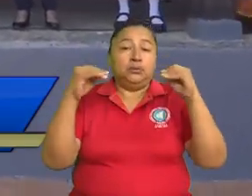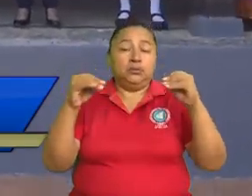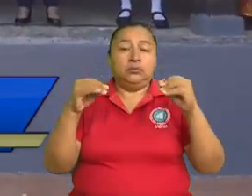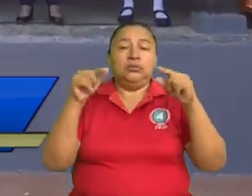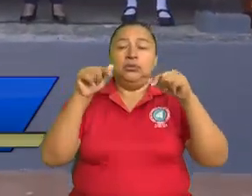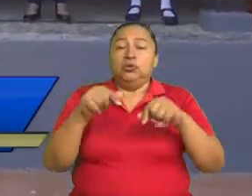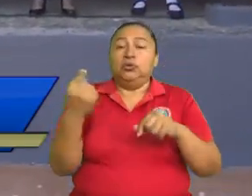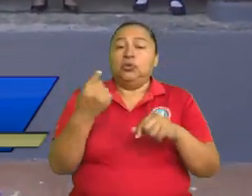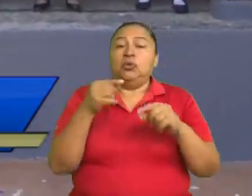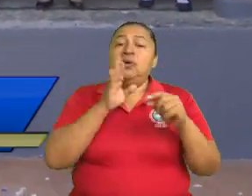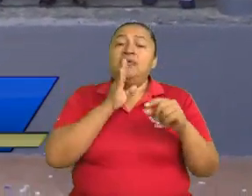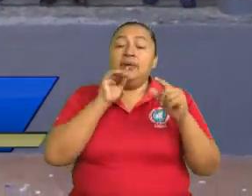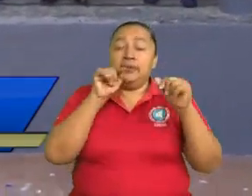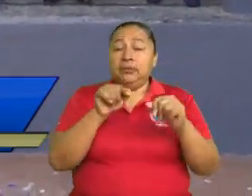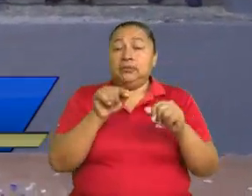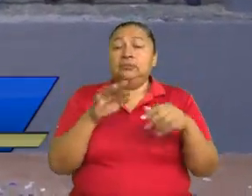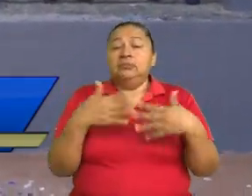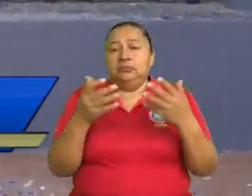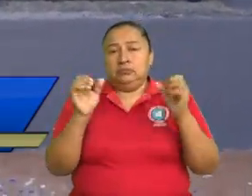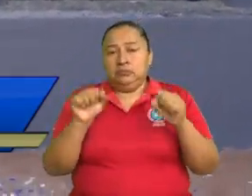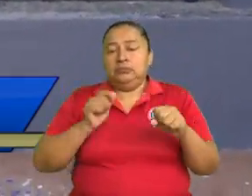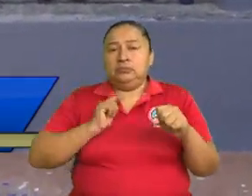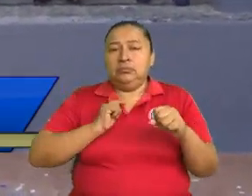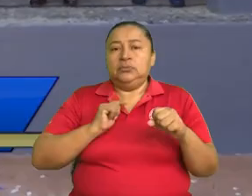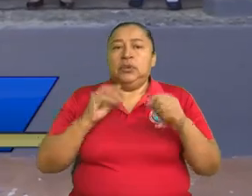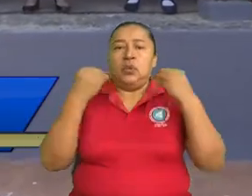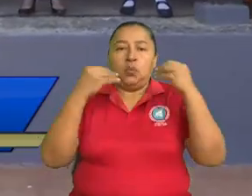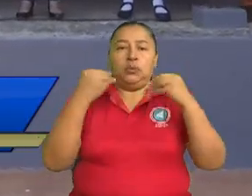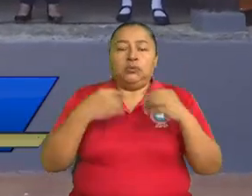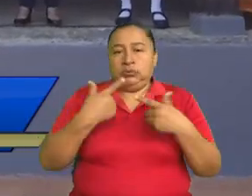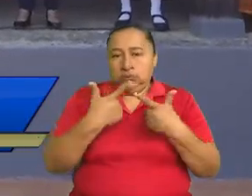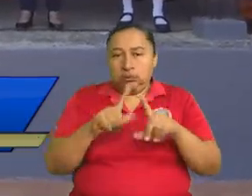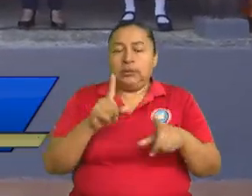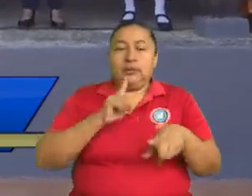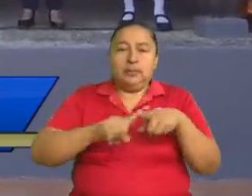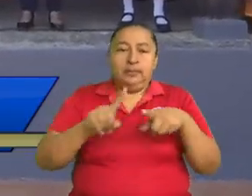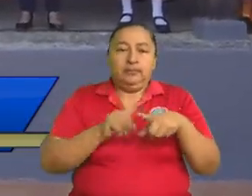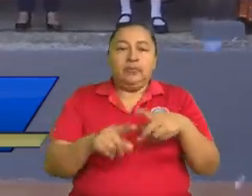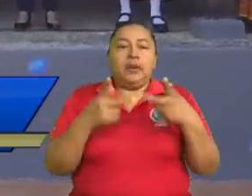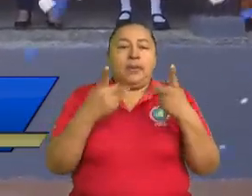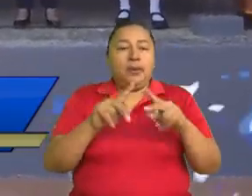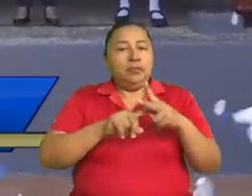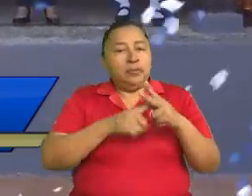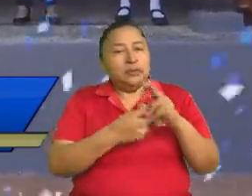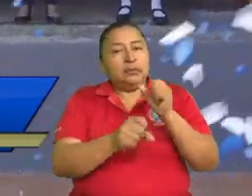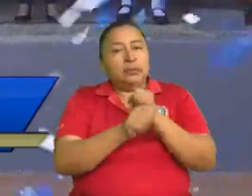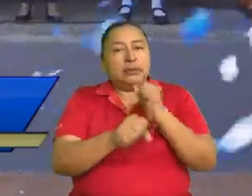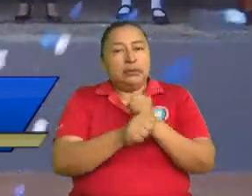no solamente eso, porque podemos tener la educación gratuita, empezamos a trabajar con el tema de